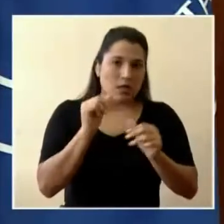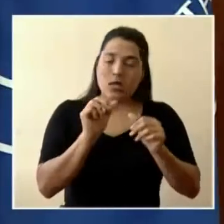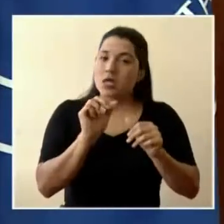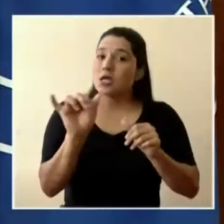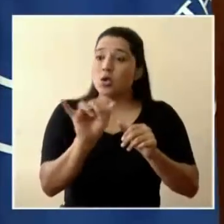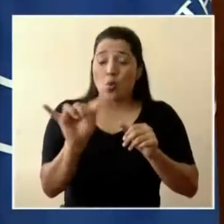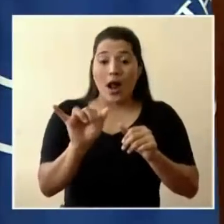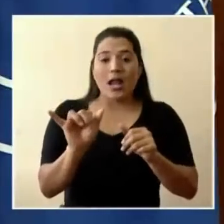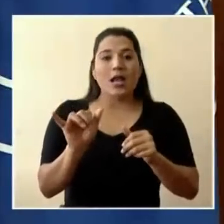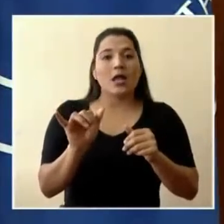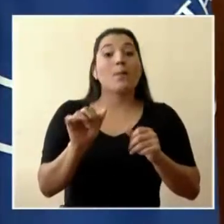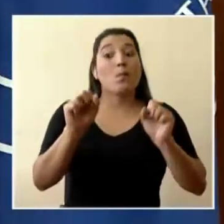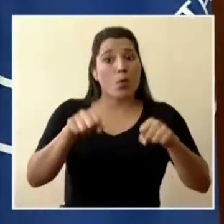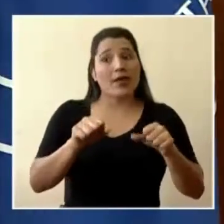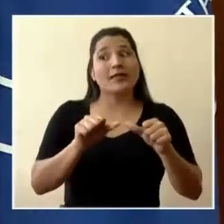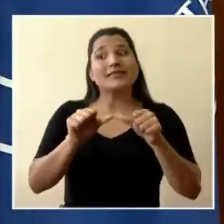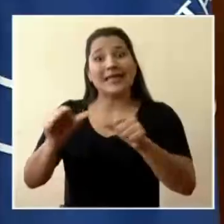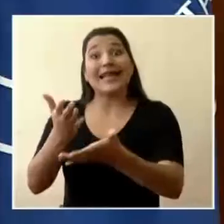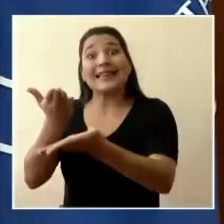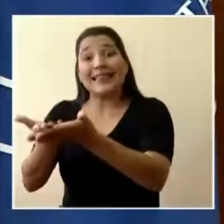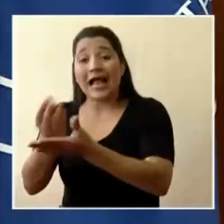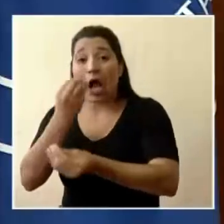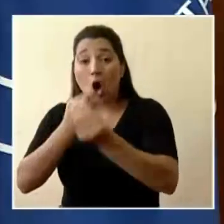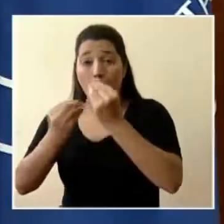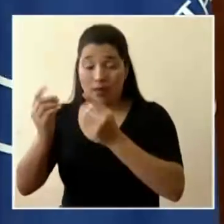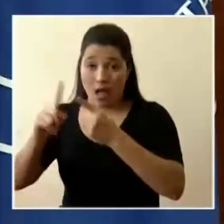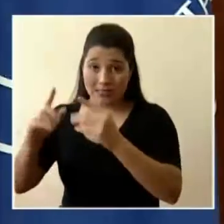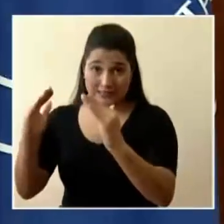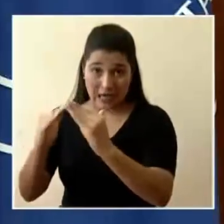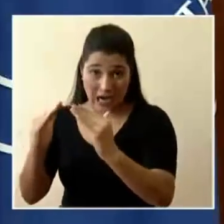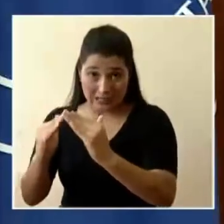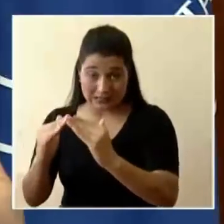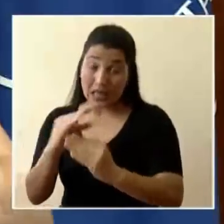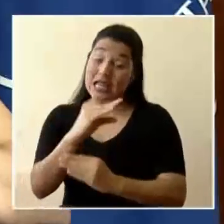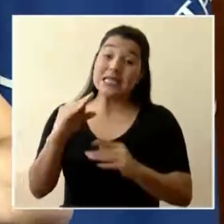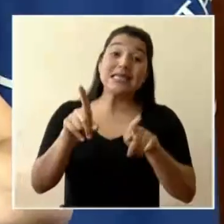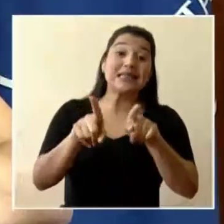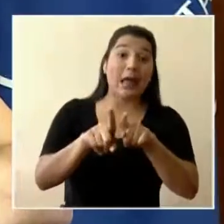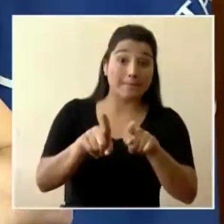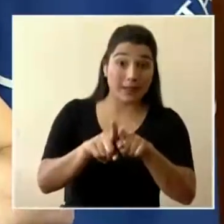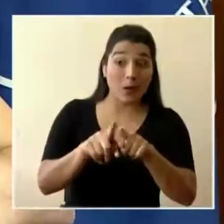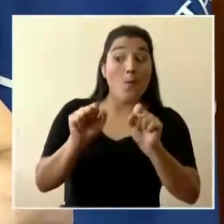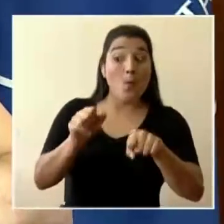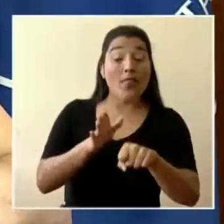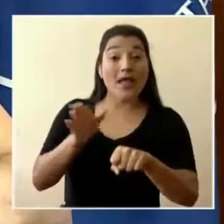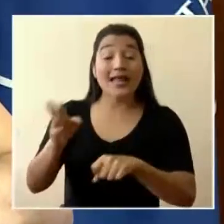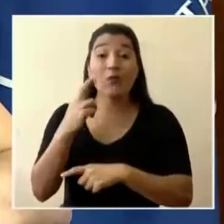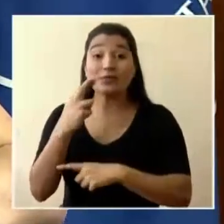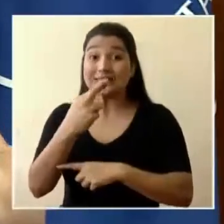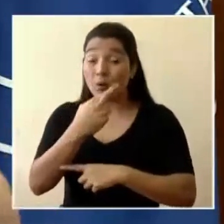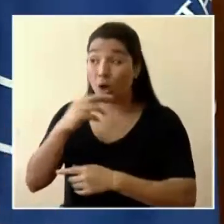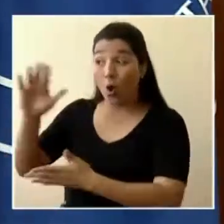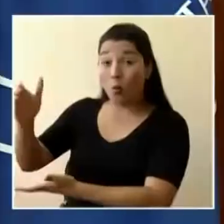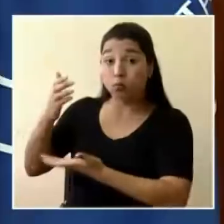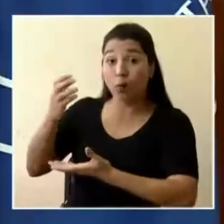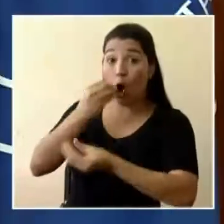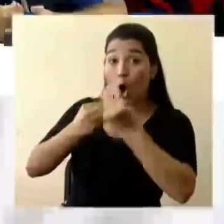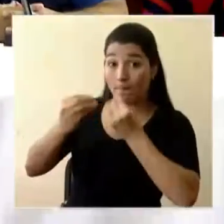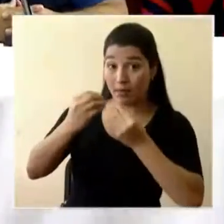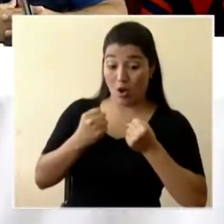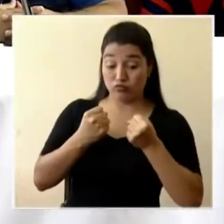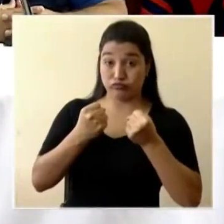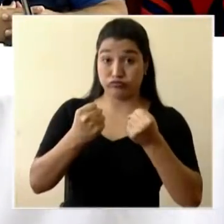domicilio, y en el caso del autoservicio se respetará la restricción vehicular que ya nos va a comentar el ministro de Seguridad. Don